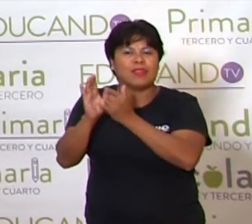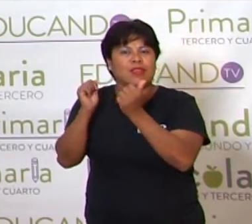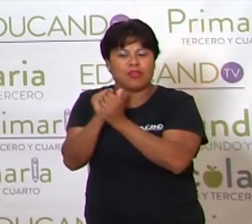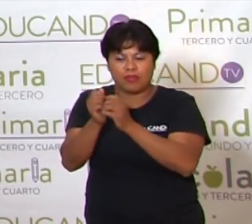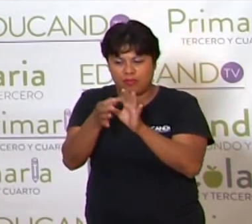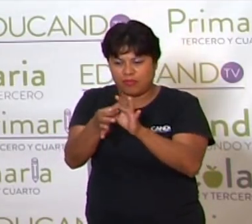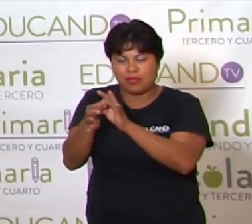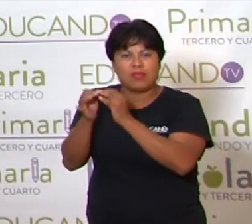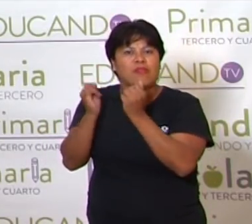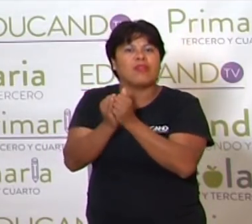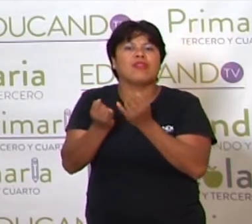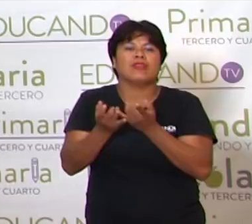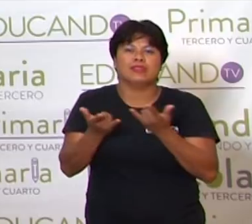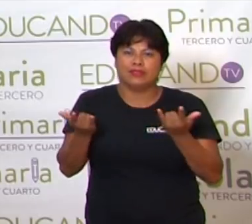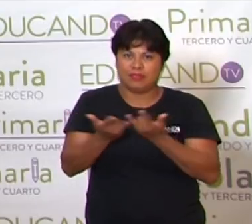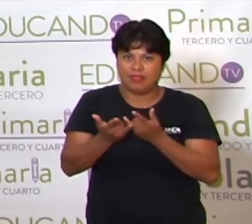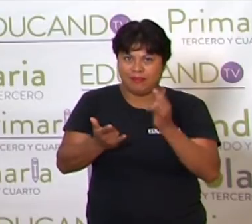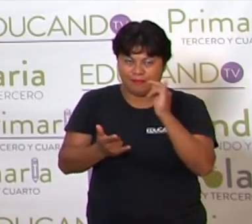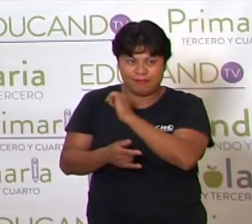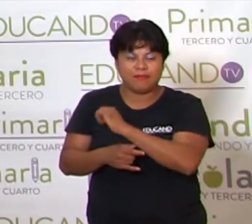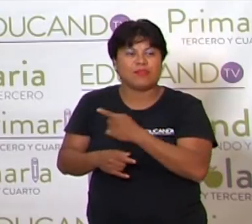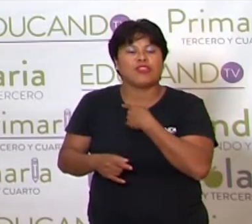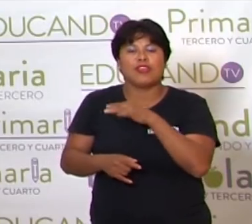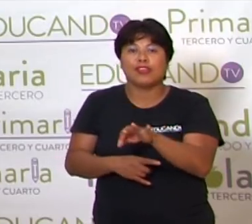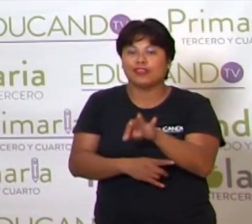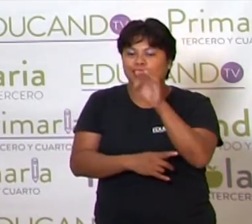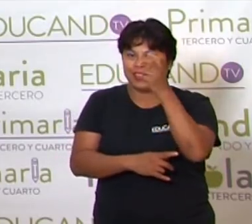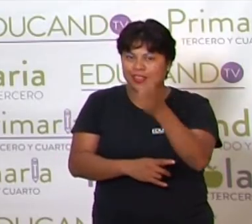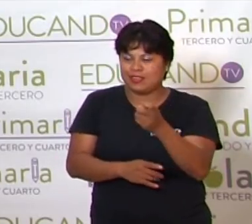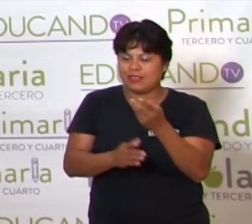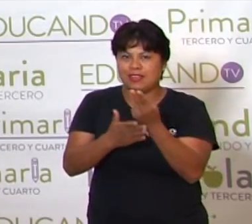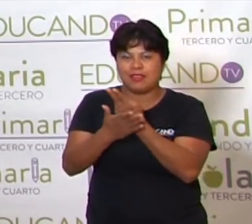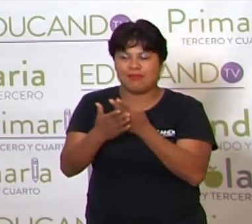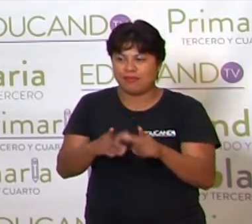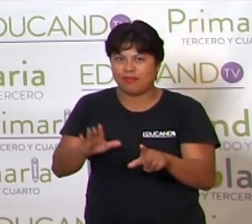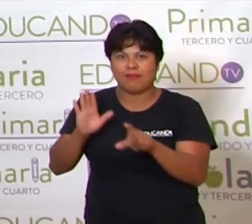con la historia, ¿verdad? Entonces yo elegí esta imagen